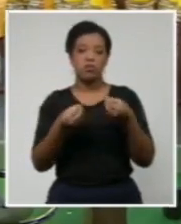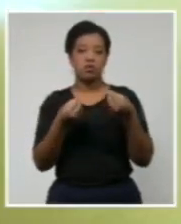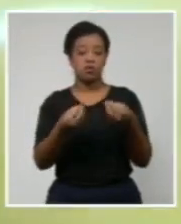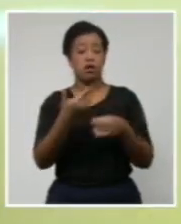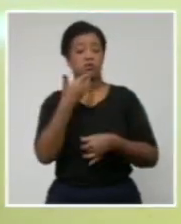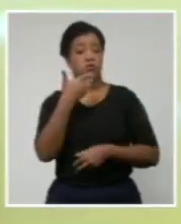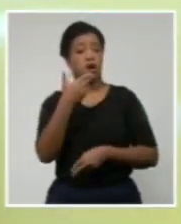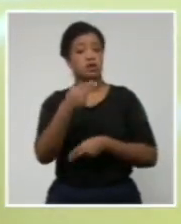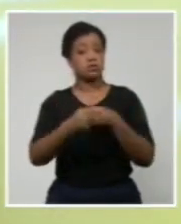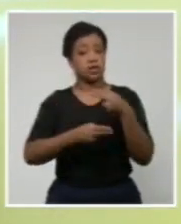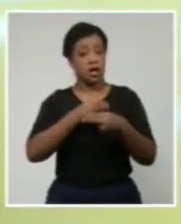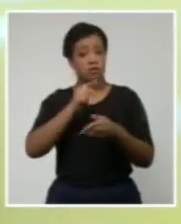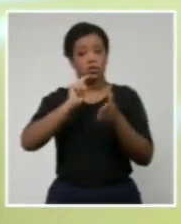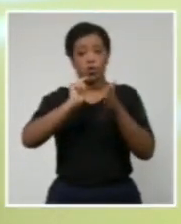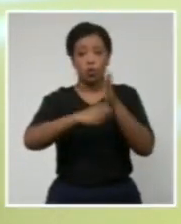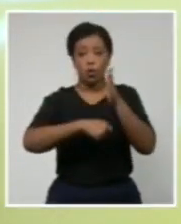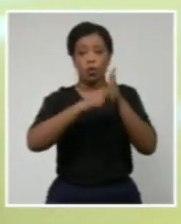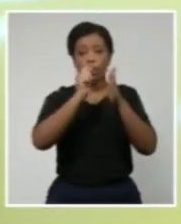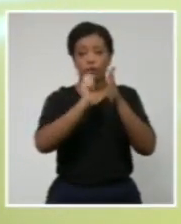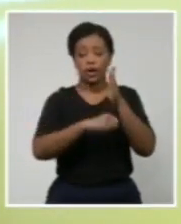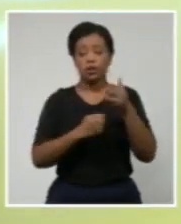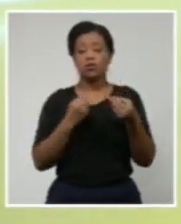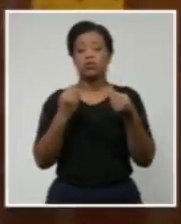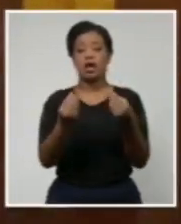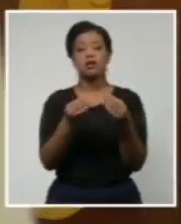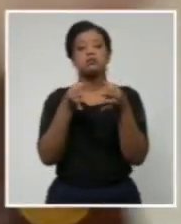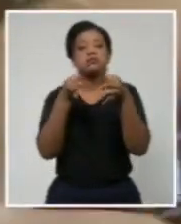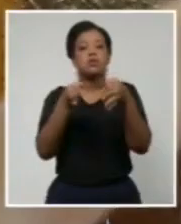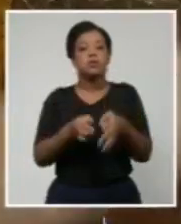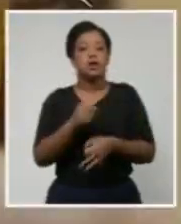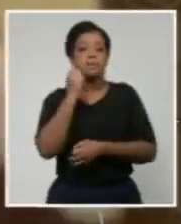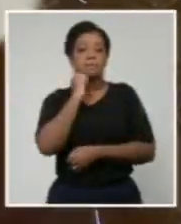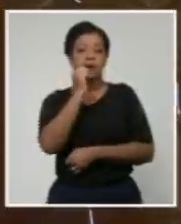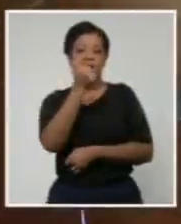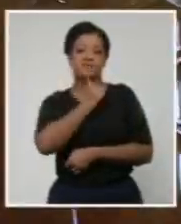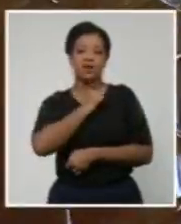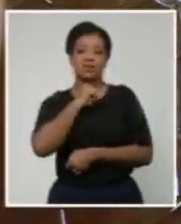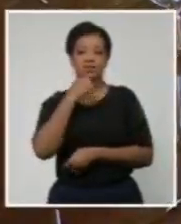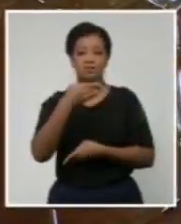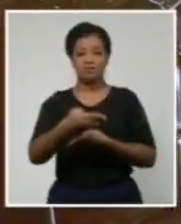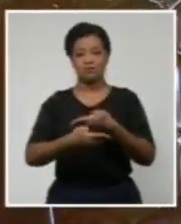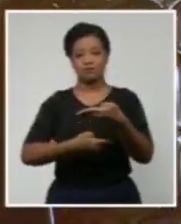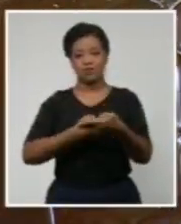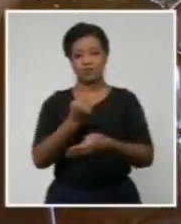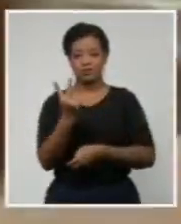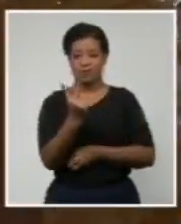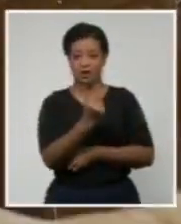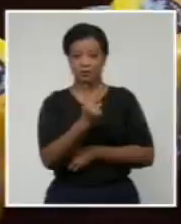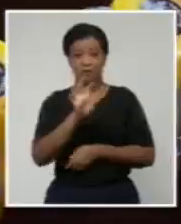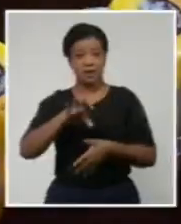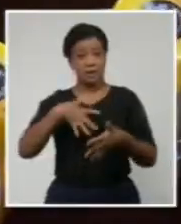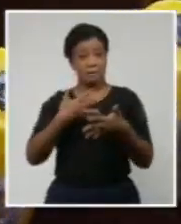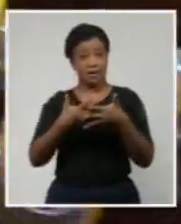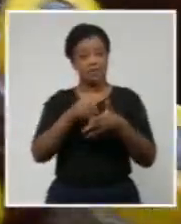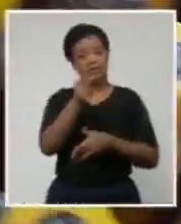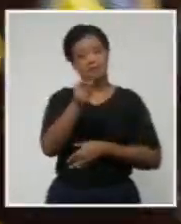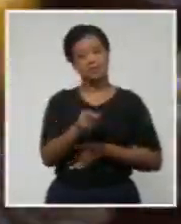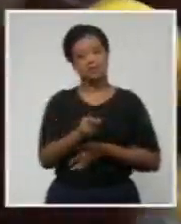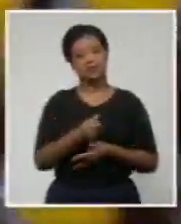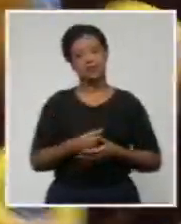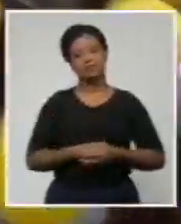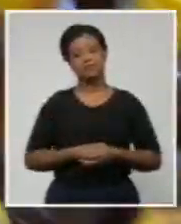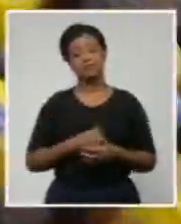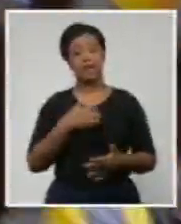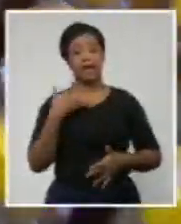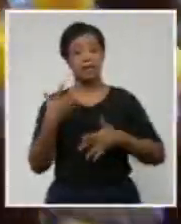en las contrataciones, por lo que dan seguridad y facilitan los procesos para ambas partes. La actividad de comercio exterior es una actividad